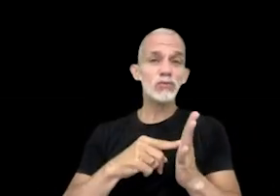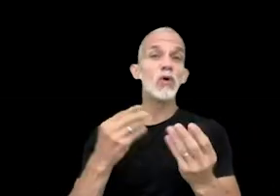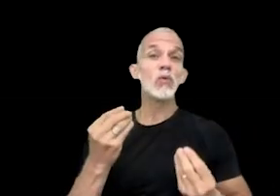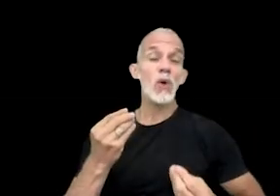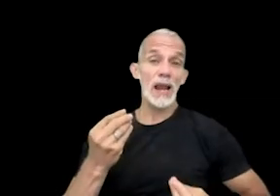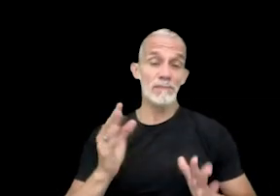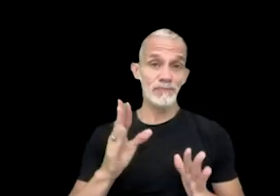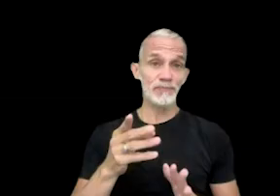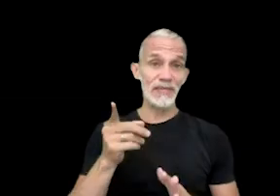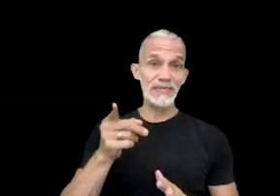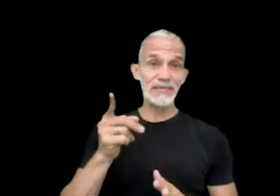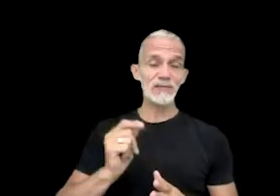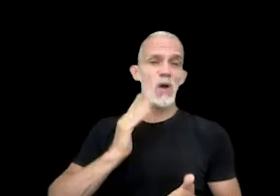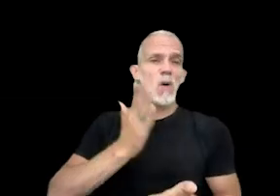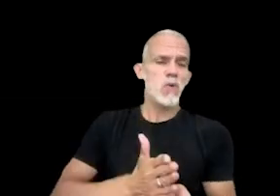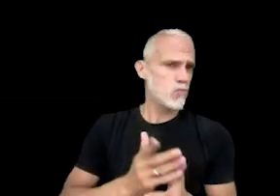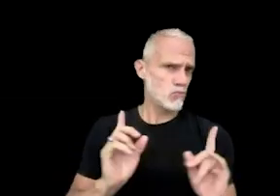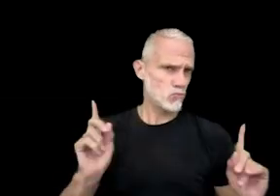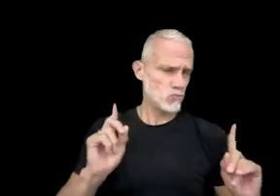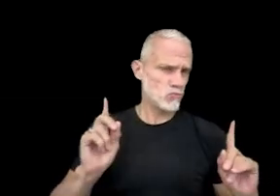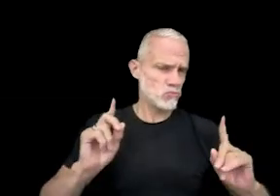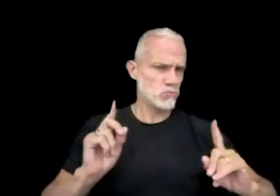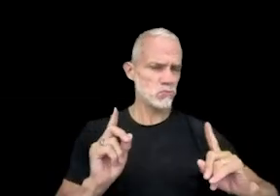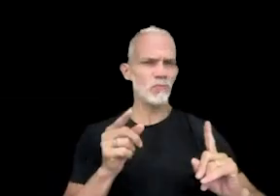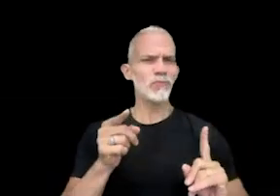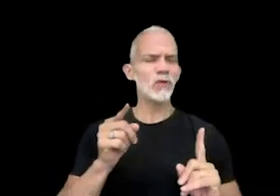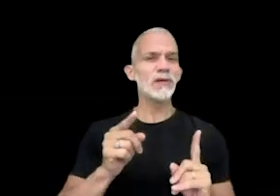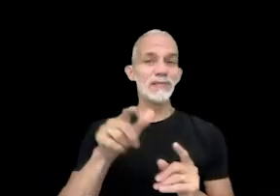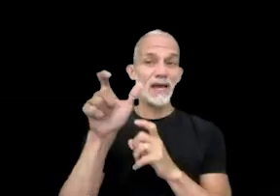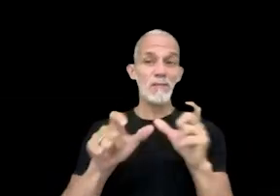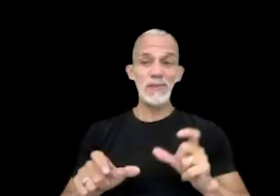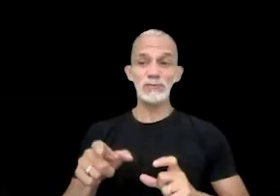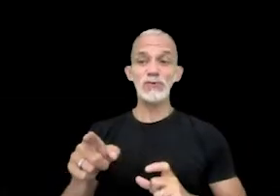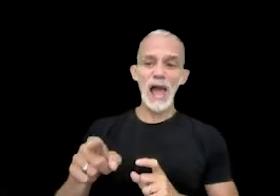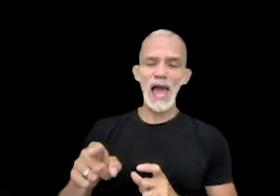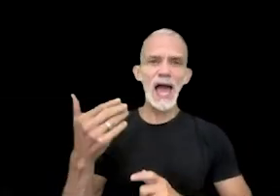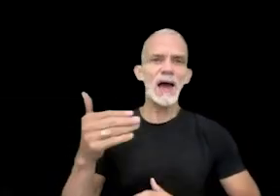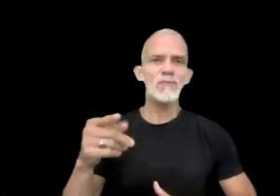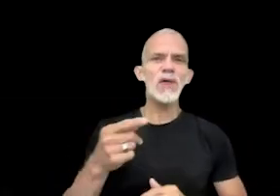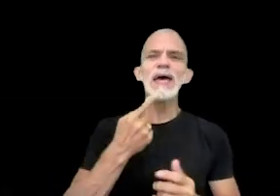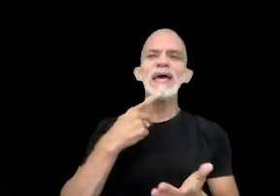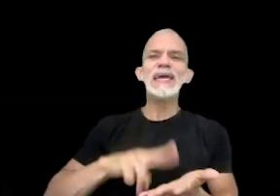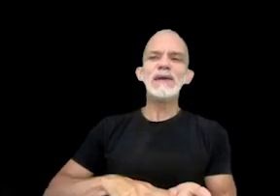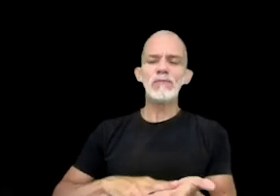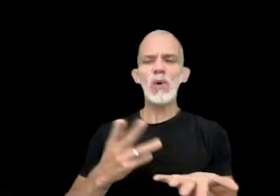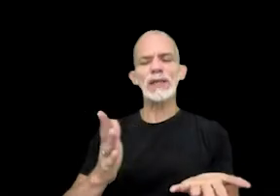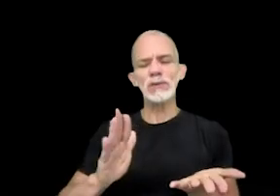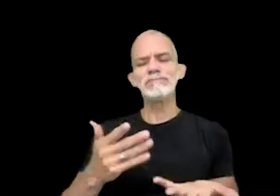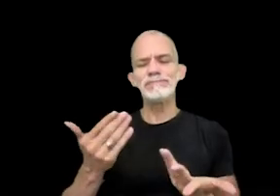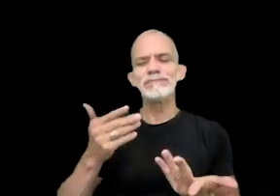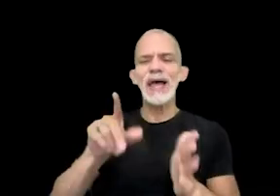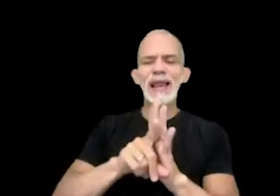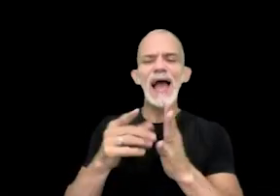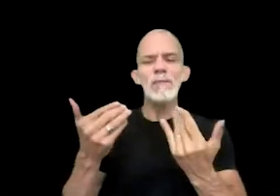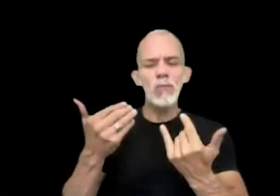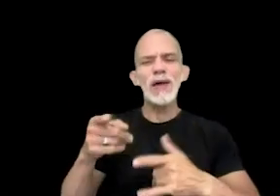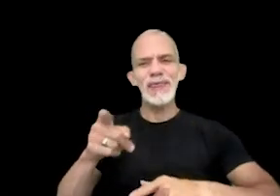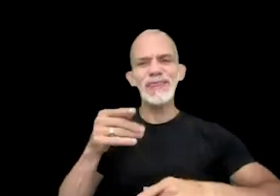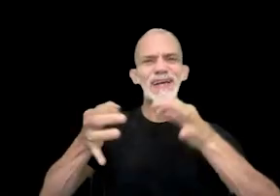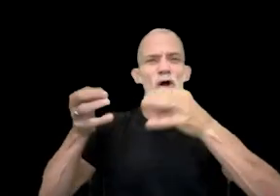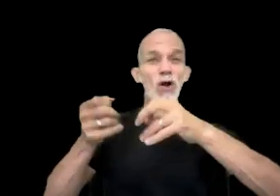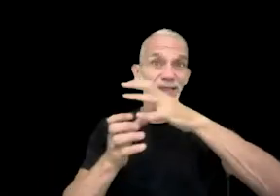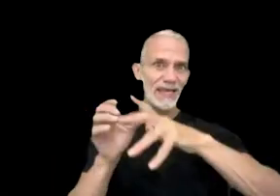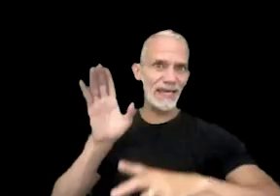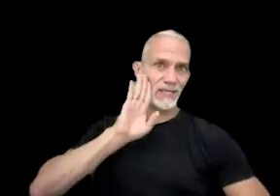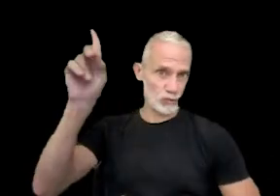que no es reprensible el esfuerzo honesto del contribuyente en organizar sus impuestos al mínimo legal. Esto lo ha hecho la Corte Suprema de Justicia de Estados